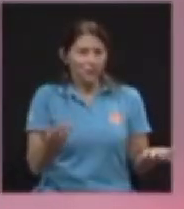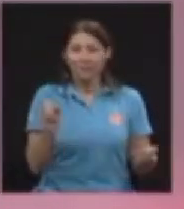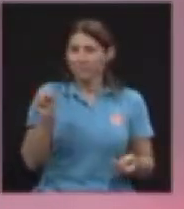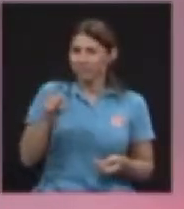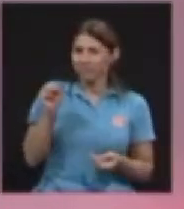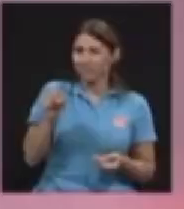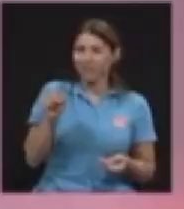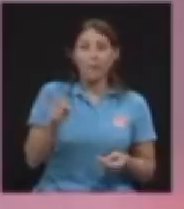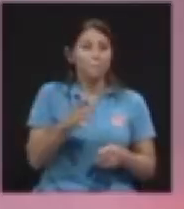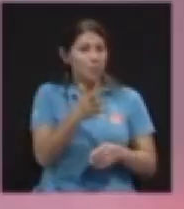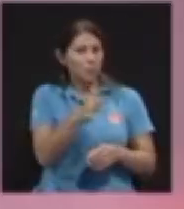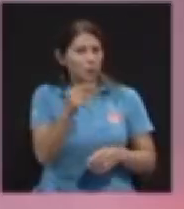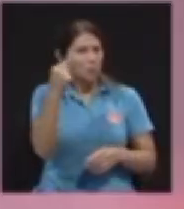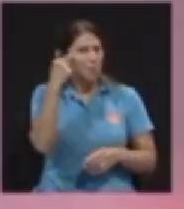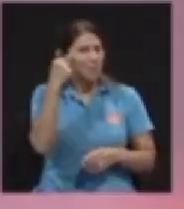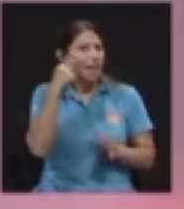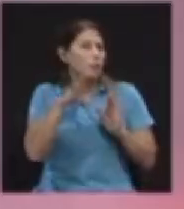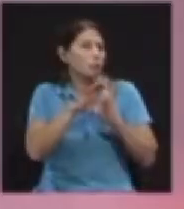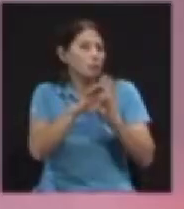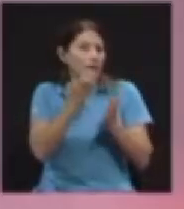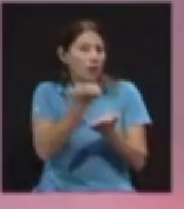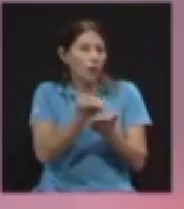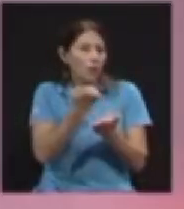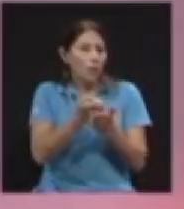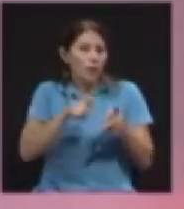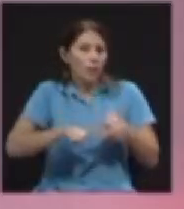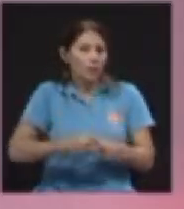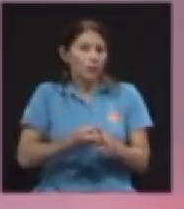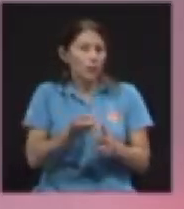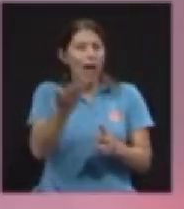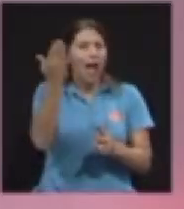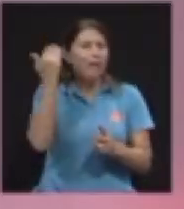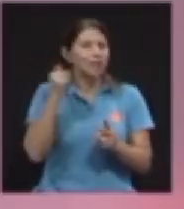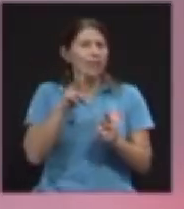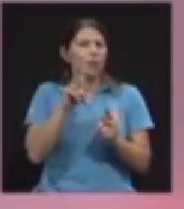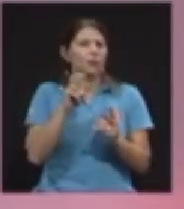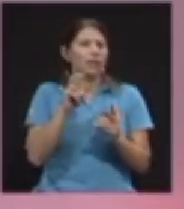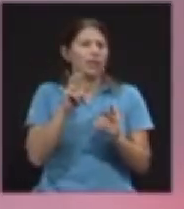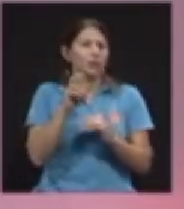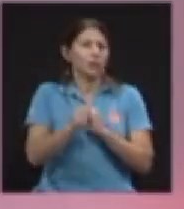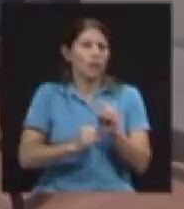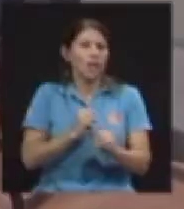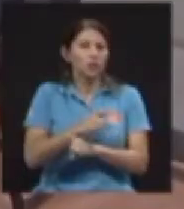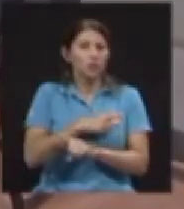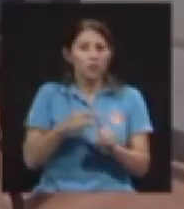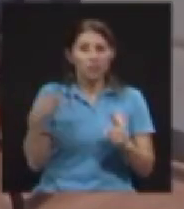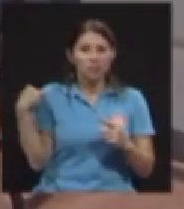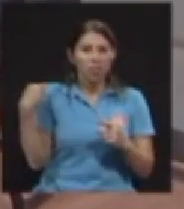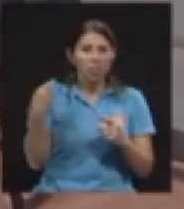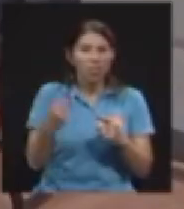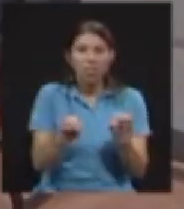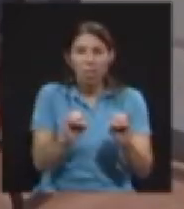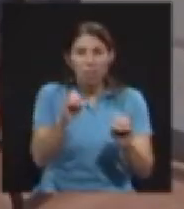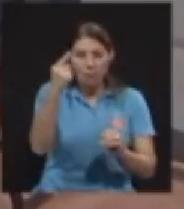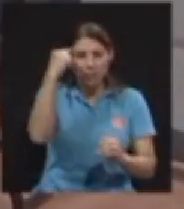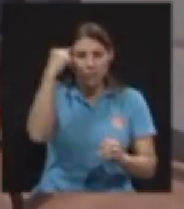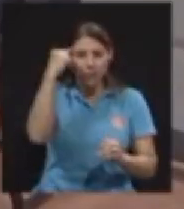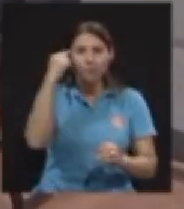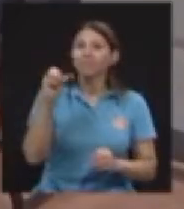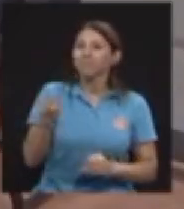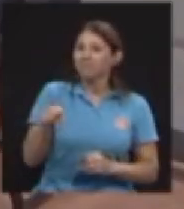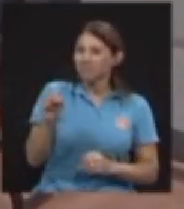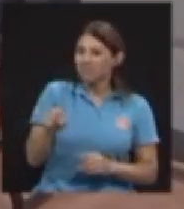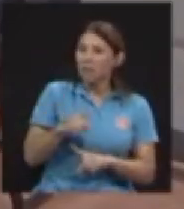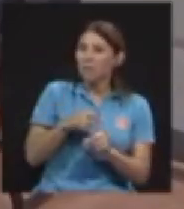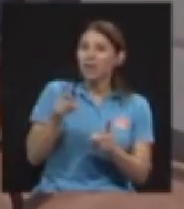que la economía empezó hace 200 años. Por supuesto. En más de 100 años, 150 años a nadie se le ocurrió. A nadie se le ocurrió, a él se le ocurre, él la